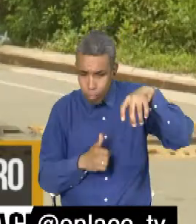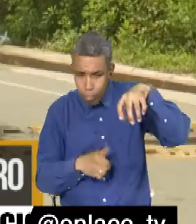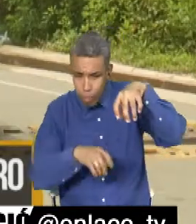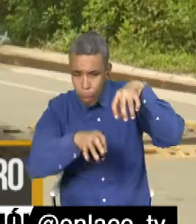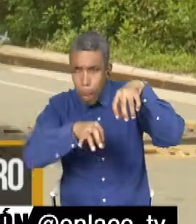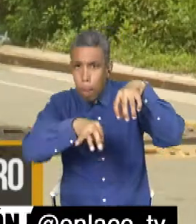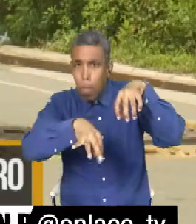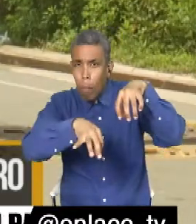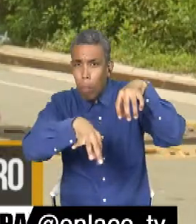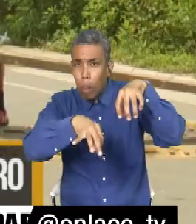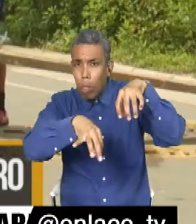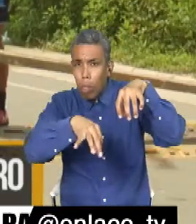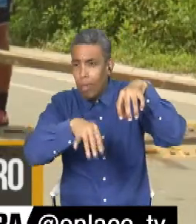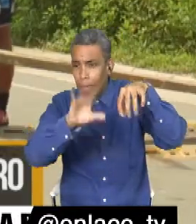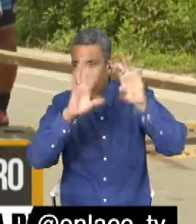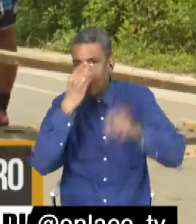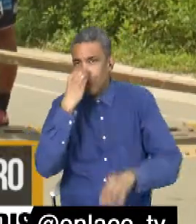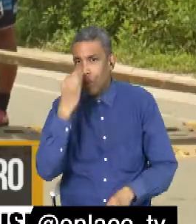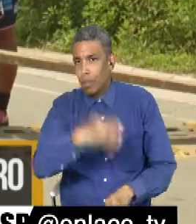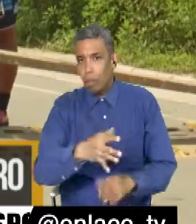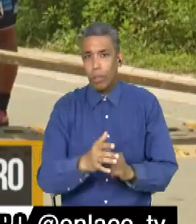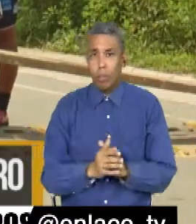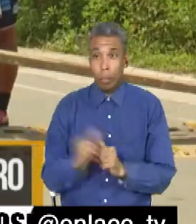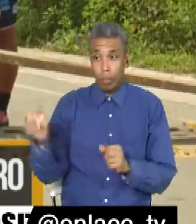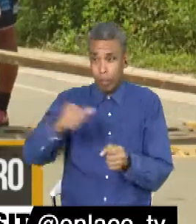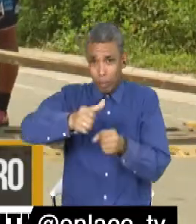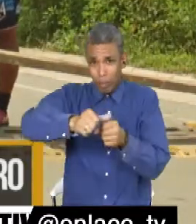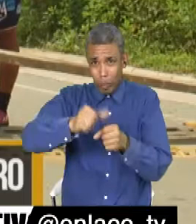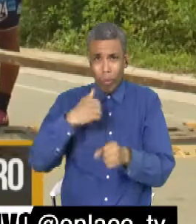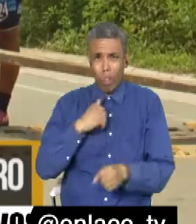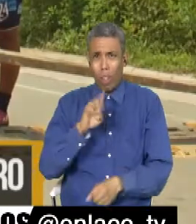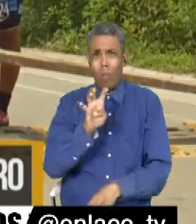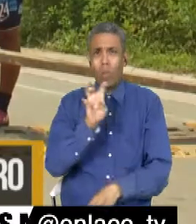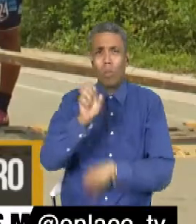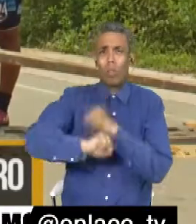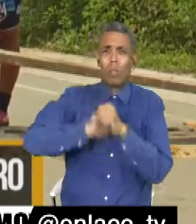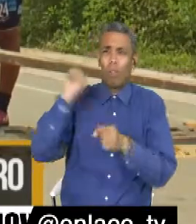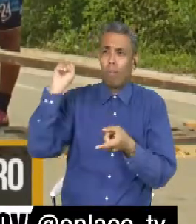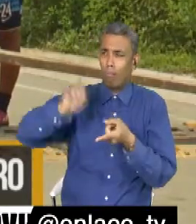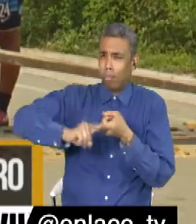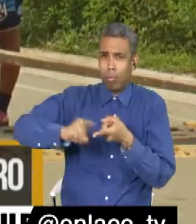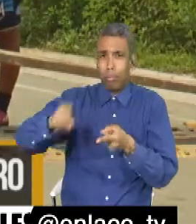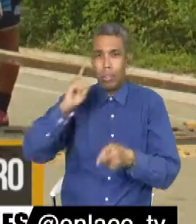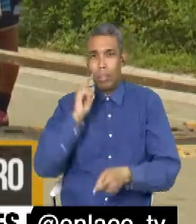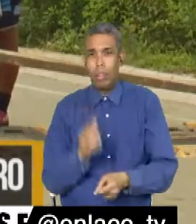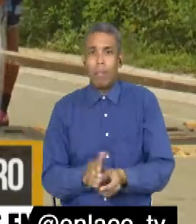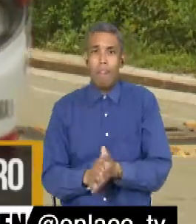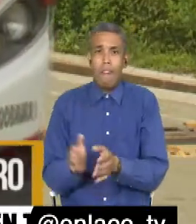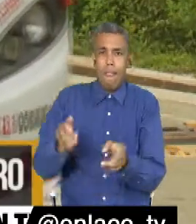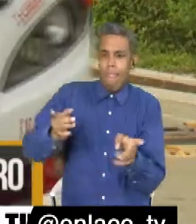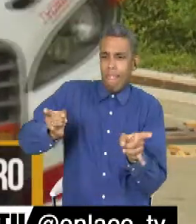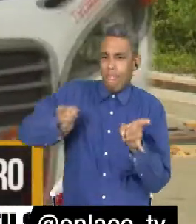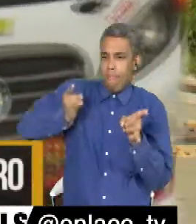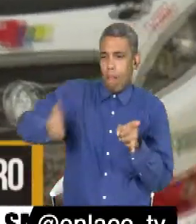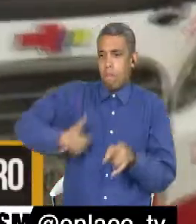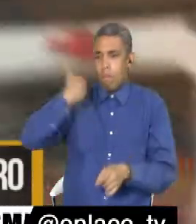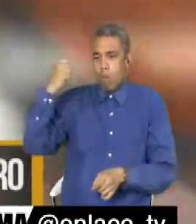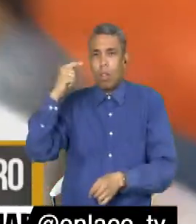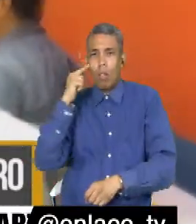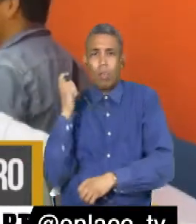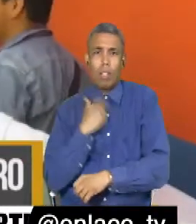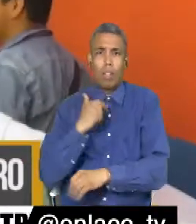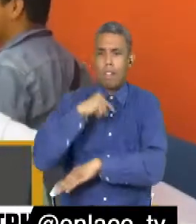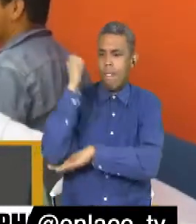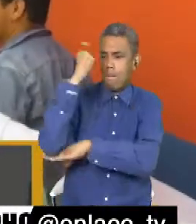empresas contratistas por más de 90 años se han beneficiado precisamente de estas tierras, pero que la inversión ha sido mínima. También piden inclusión laboral.